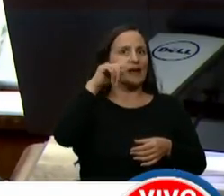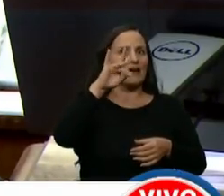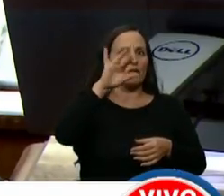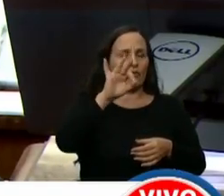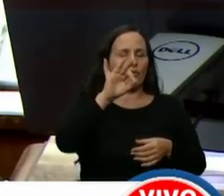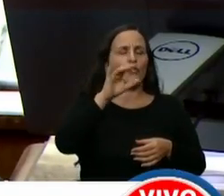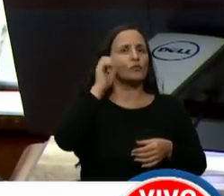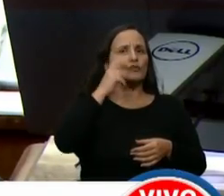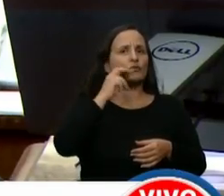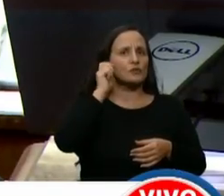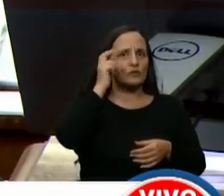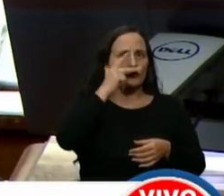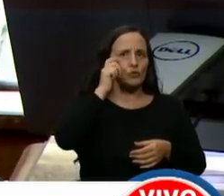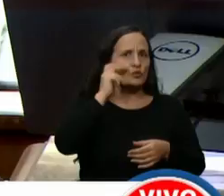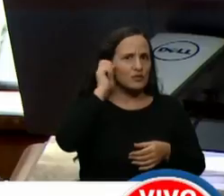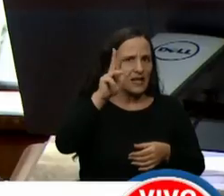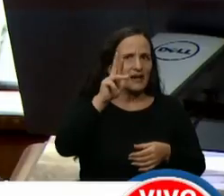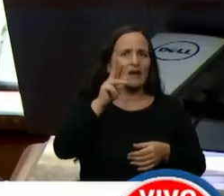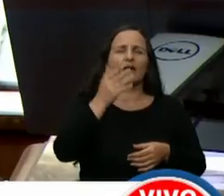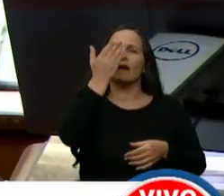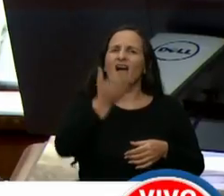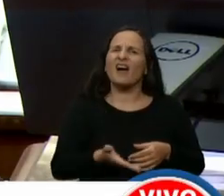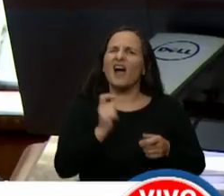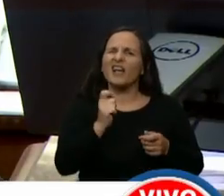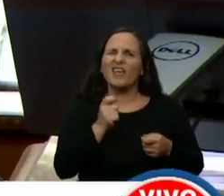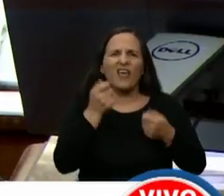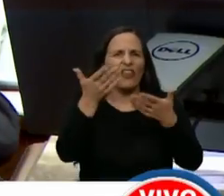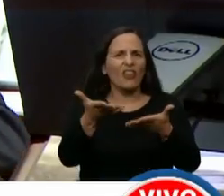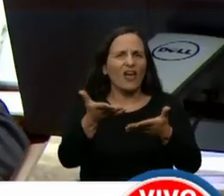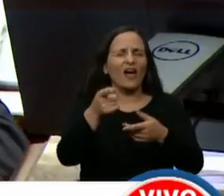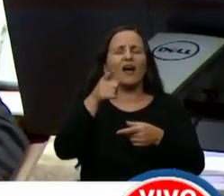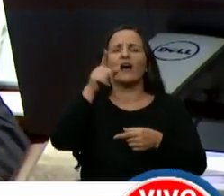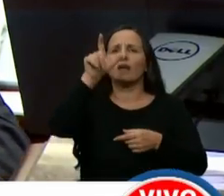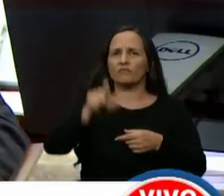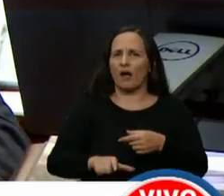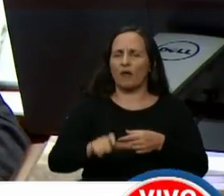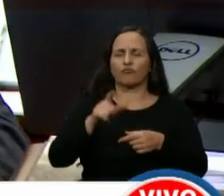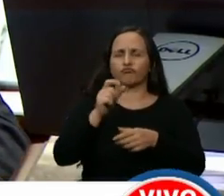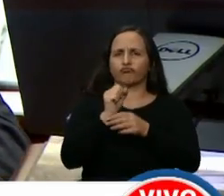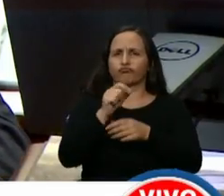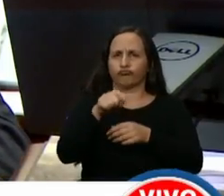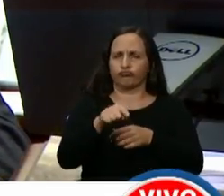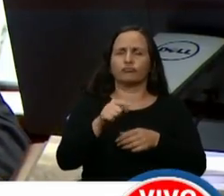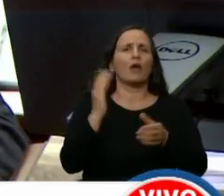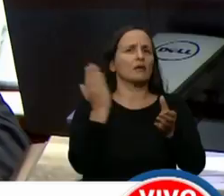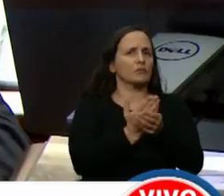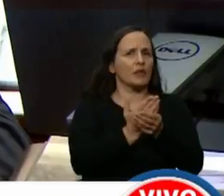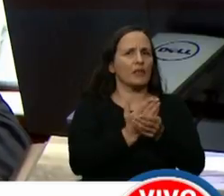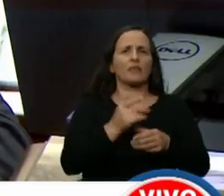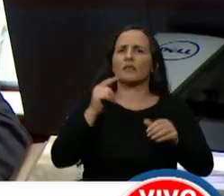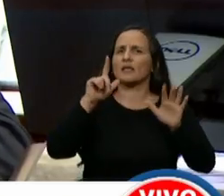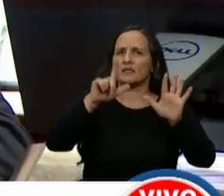al físico argentino doctor juan martín maldacena expediente 7 de